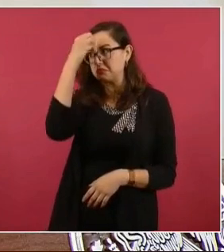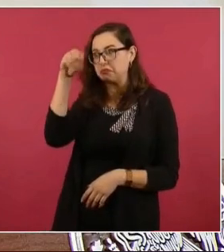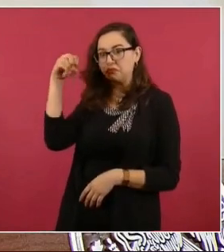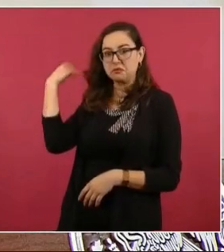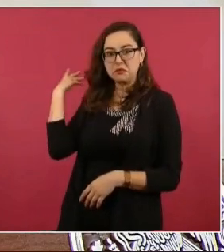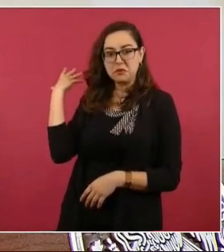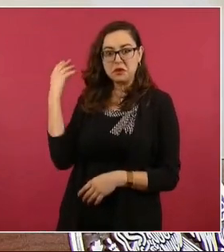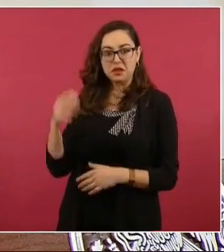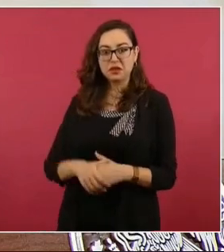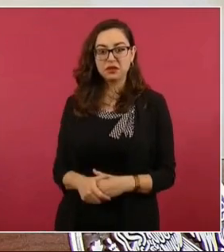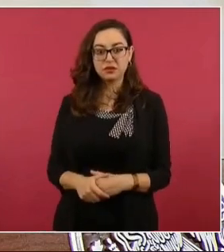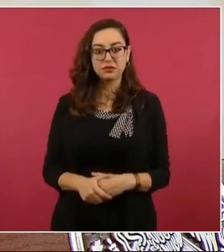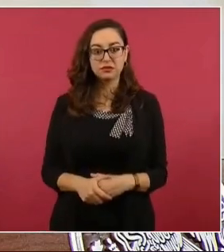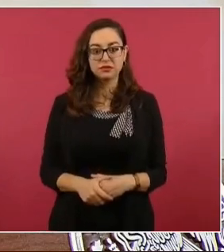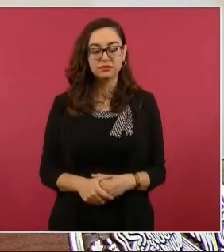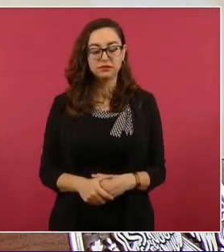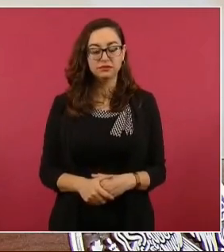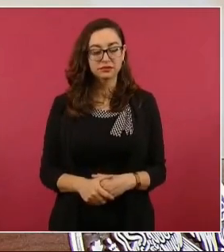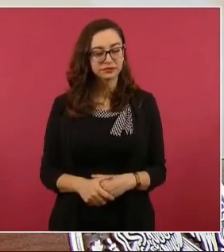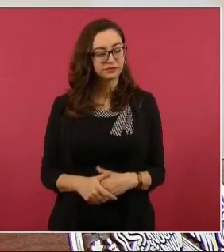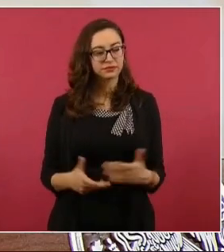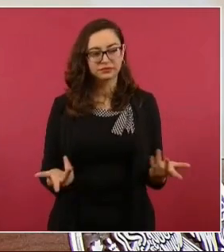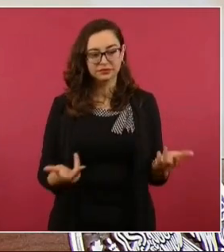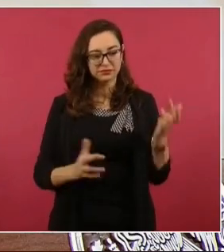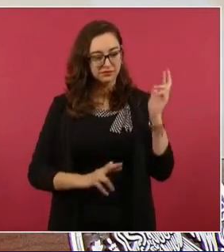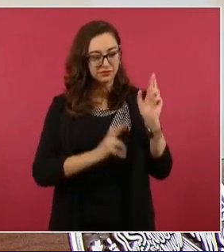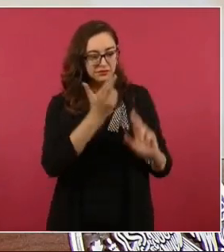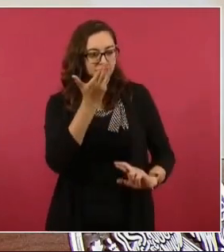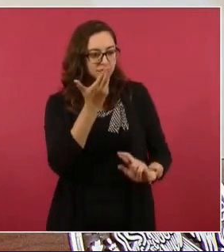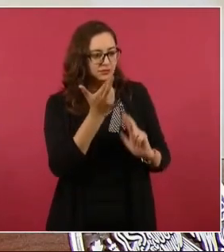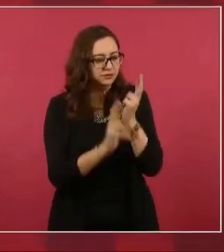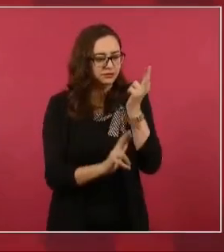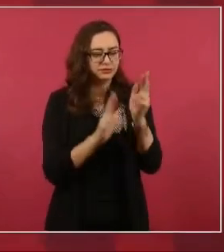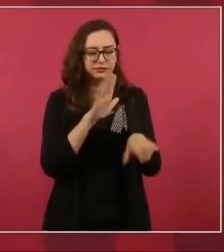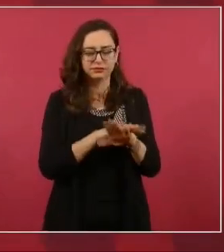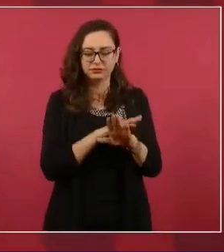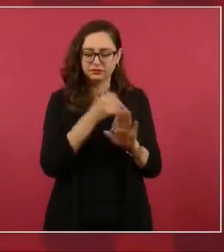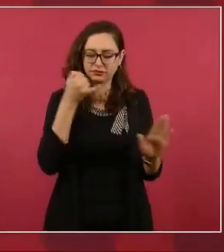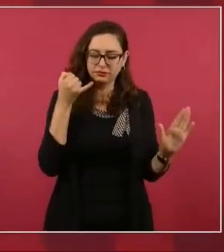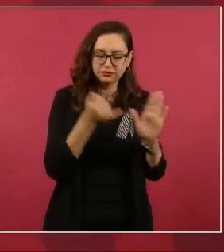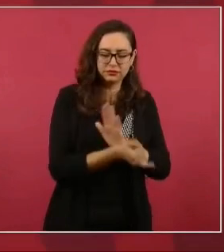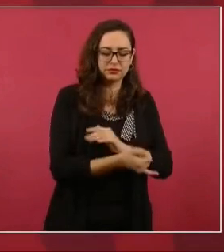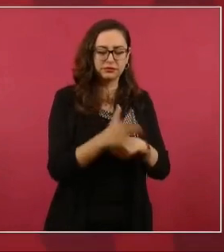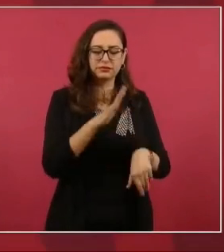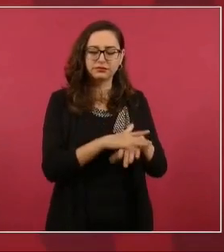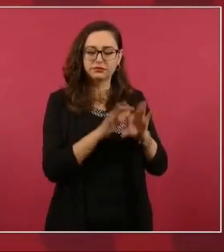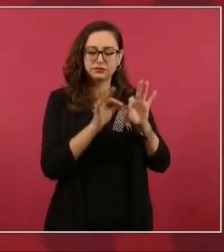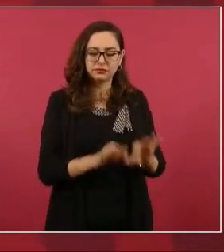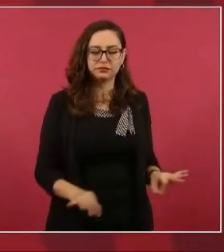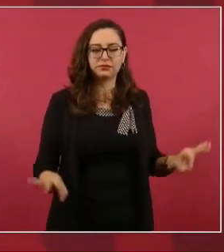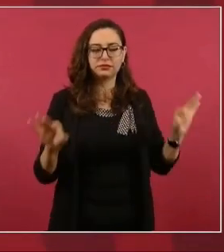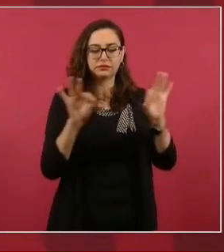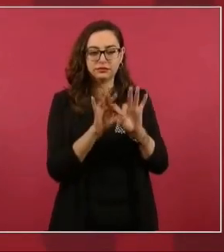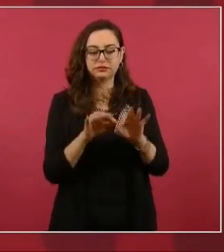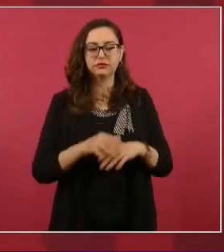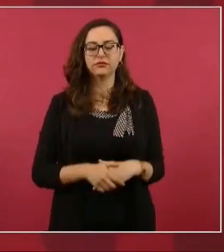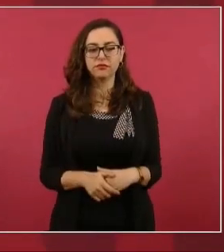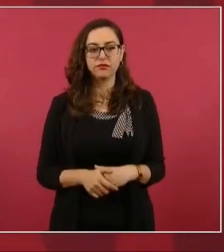en nuestro país, de las transformaciones, la independencia